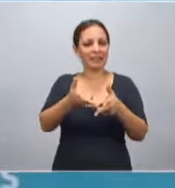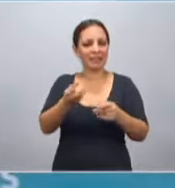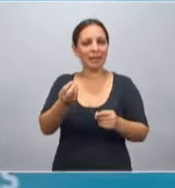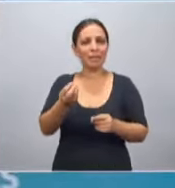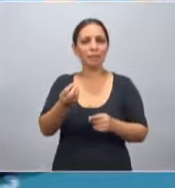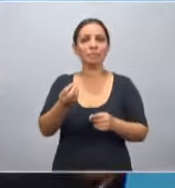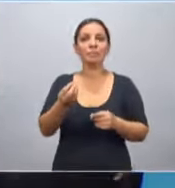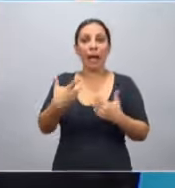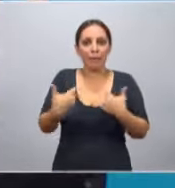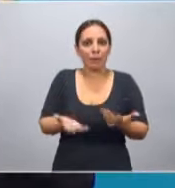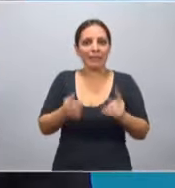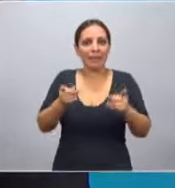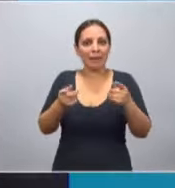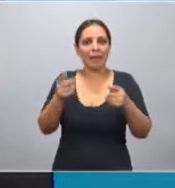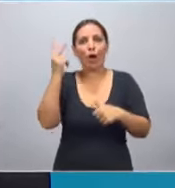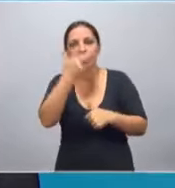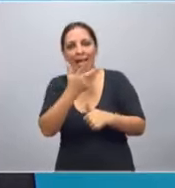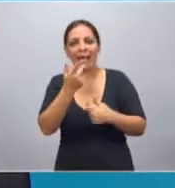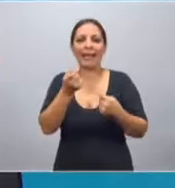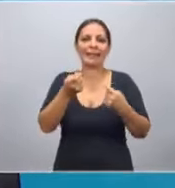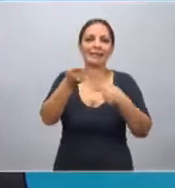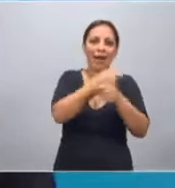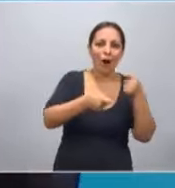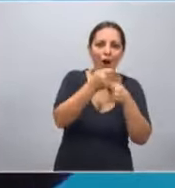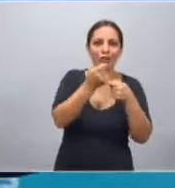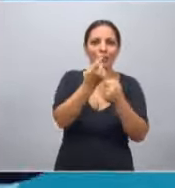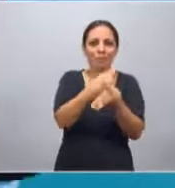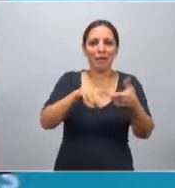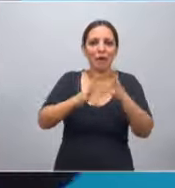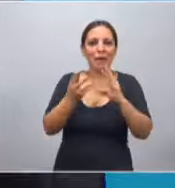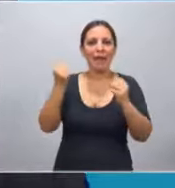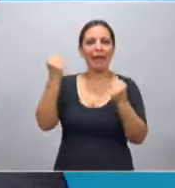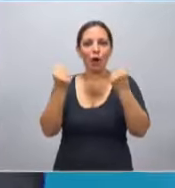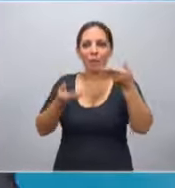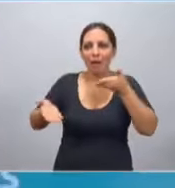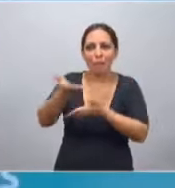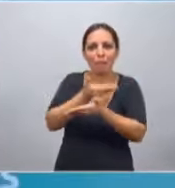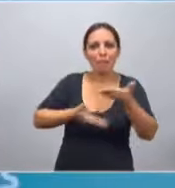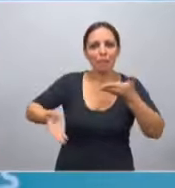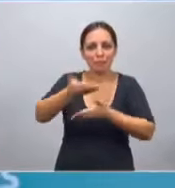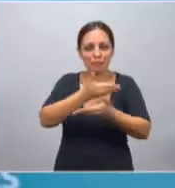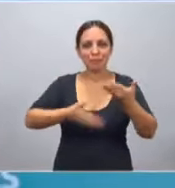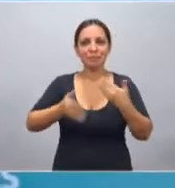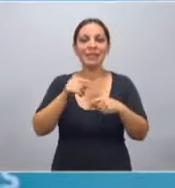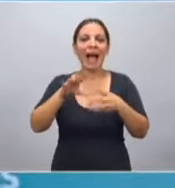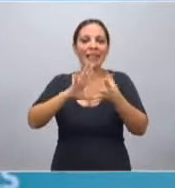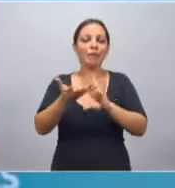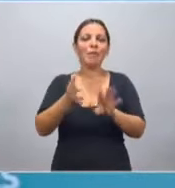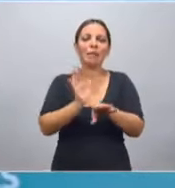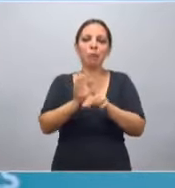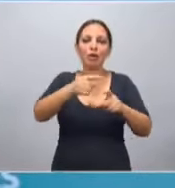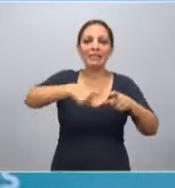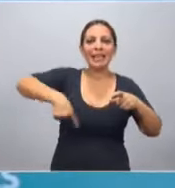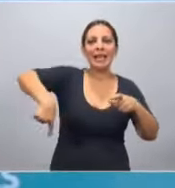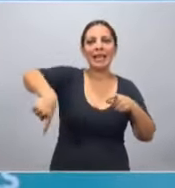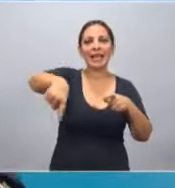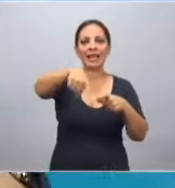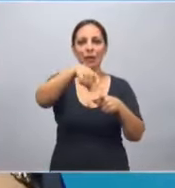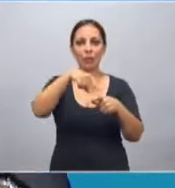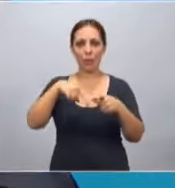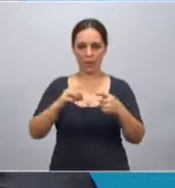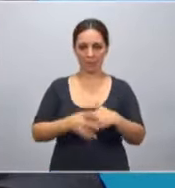comerciantes la hotelería y es parte de nuestra provincia también miren como es un un círculo virtuoso no